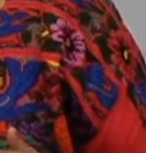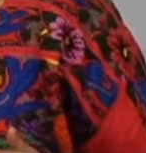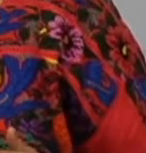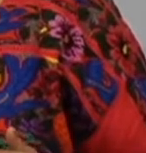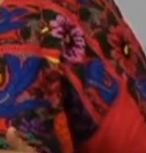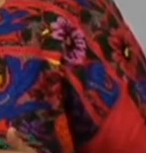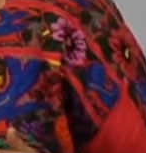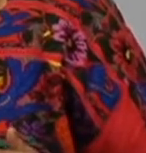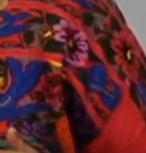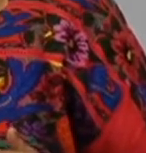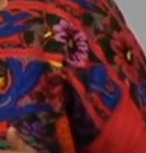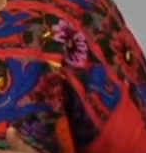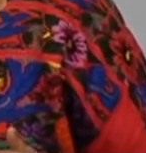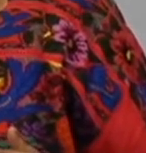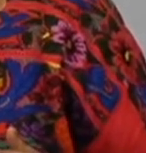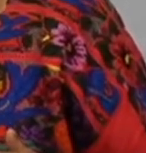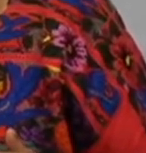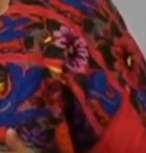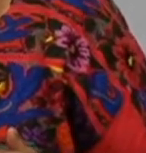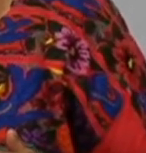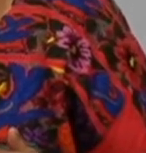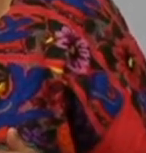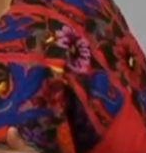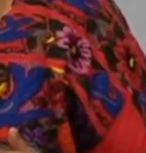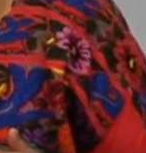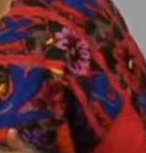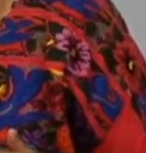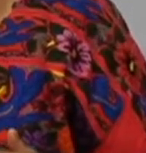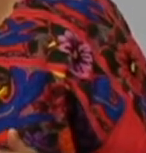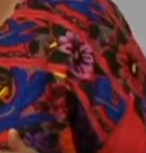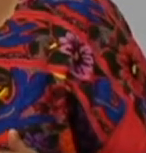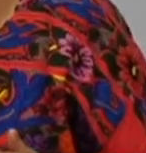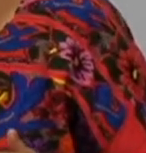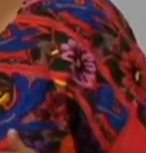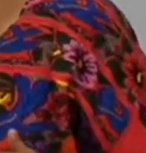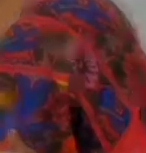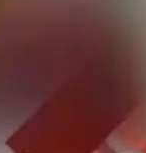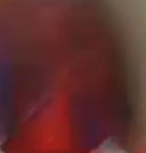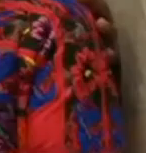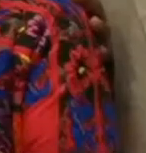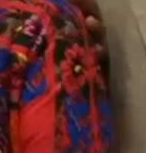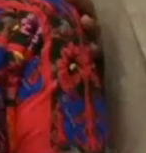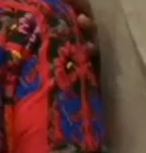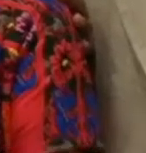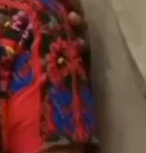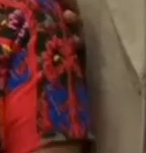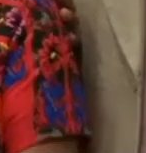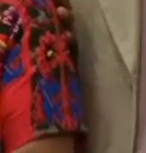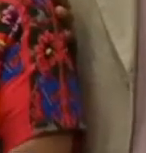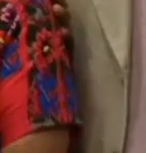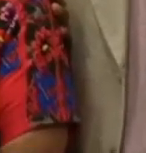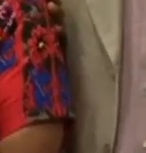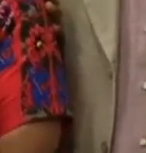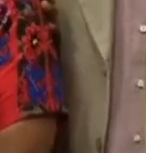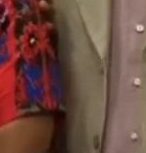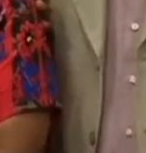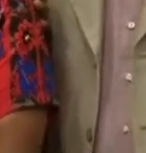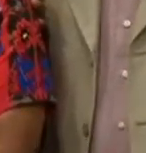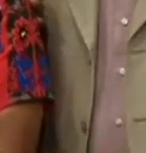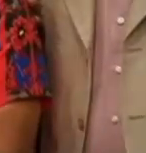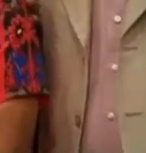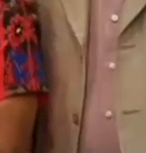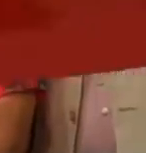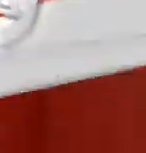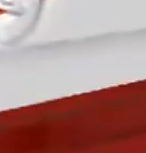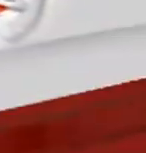bien. Ir a Guatemala cuando las condiciones hayamos avanzado. Para México al Día, Rufino Enríquez